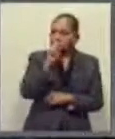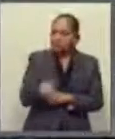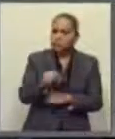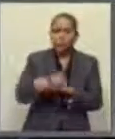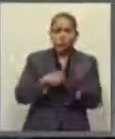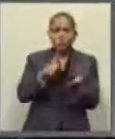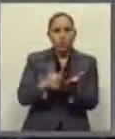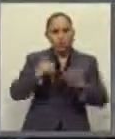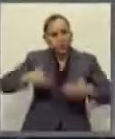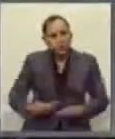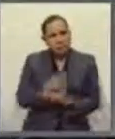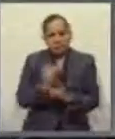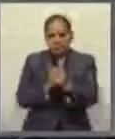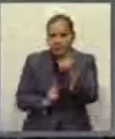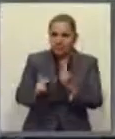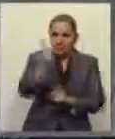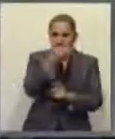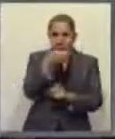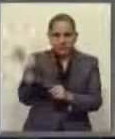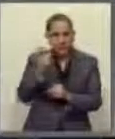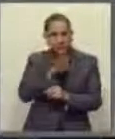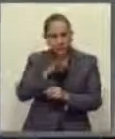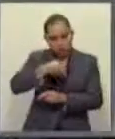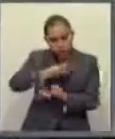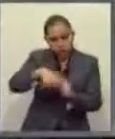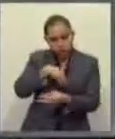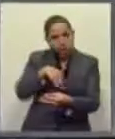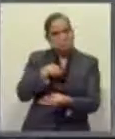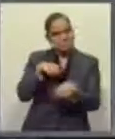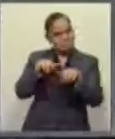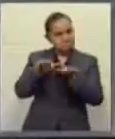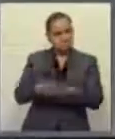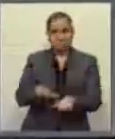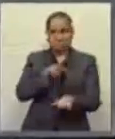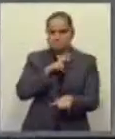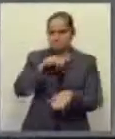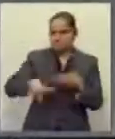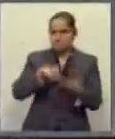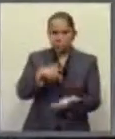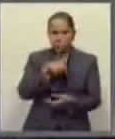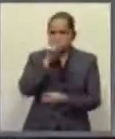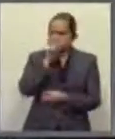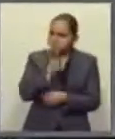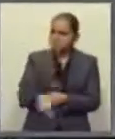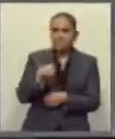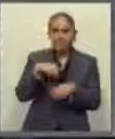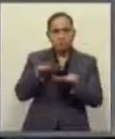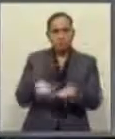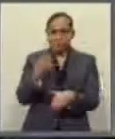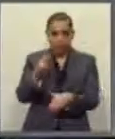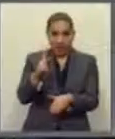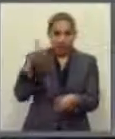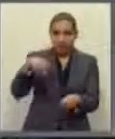esa posibilidad no se ha concretado porque no se cuenta con una estrategia eficaz que impulse la